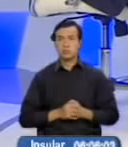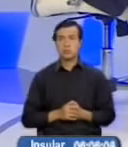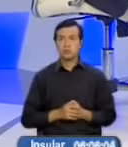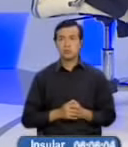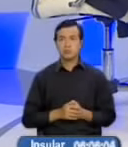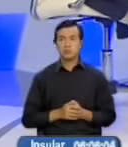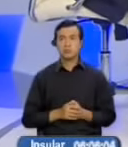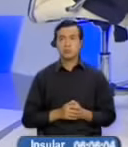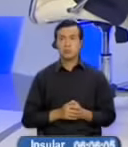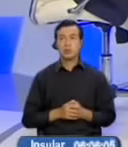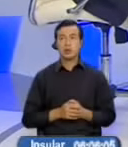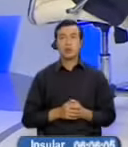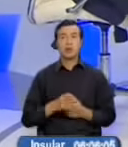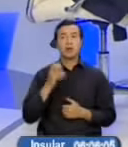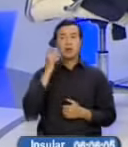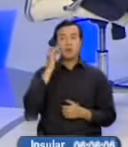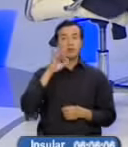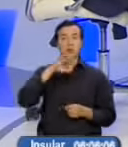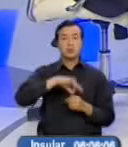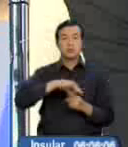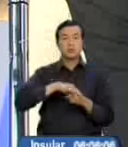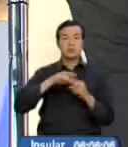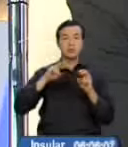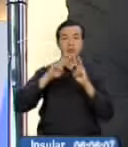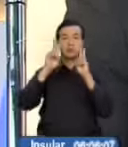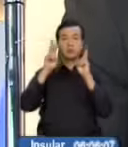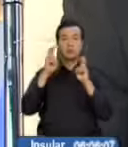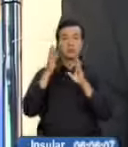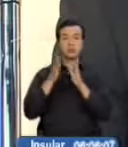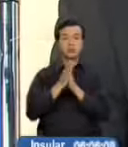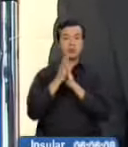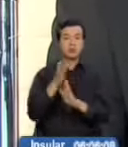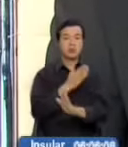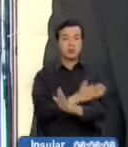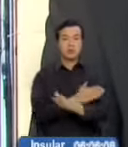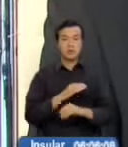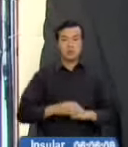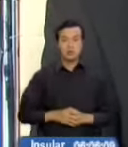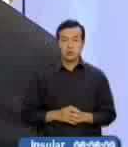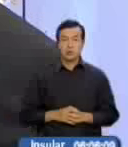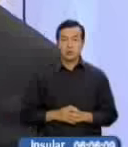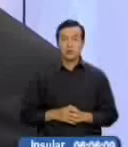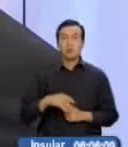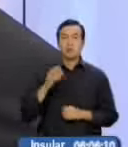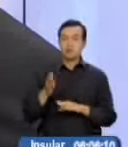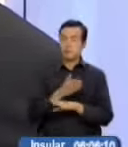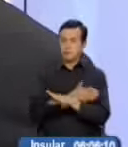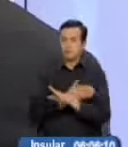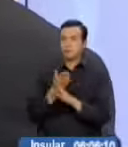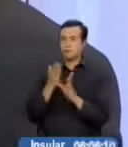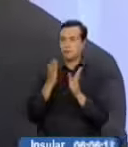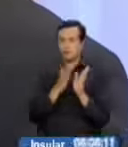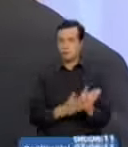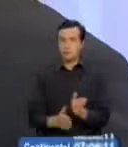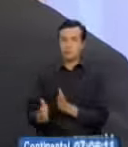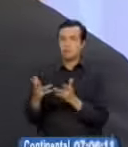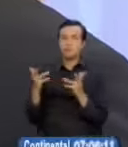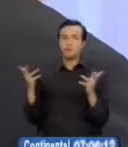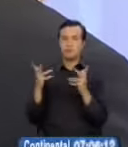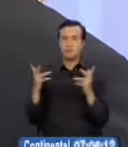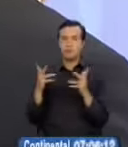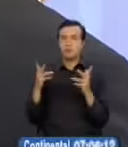el día de las elecciones? Me refiero en relación a periodos anteriores. Bueno, el periodo inmediatamente anterior que vivimos era